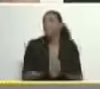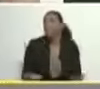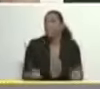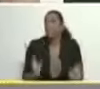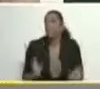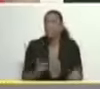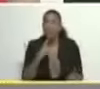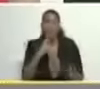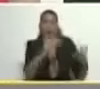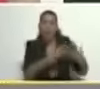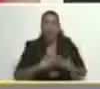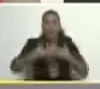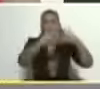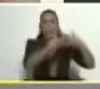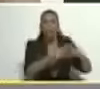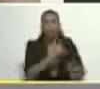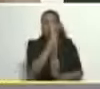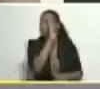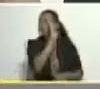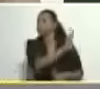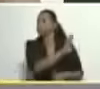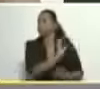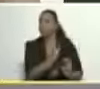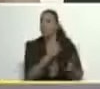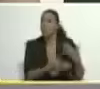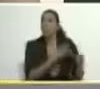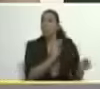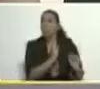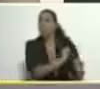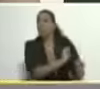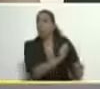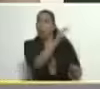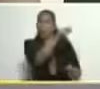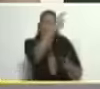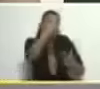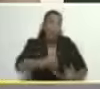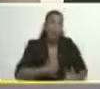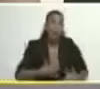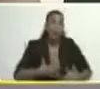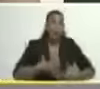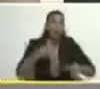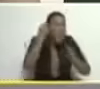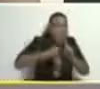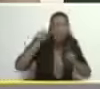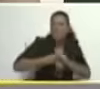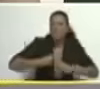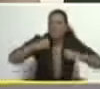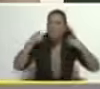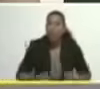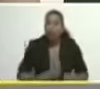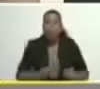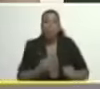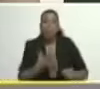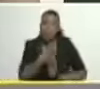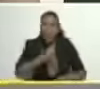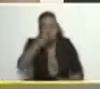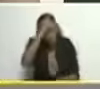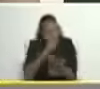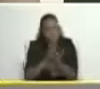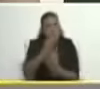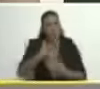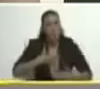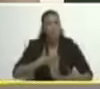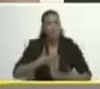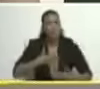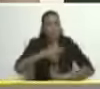Si ves el imperialismo, te haces el loco. O tú puedes luchar por lo que crees, por